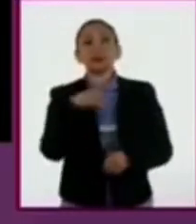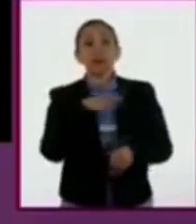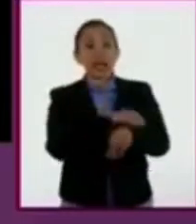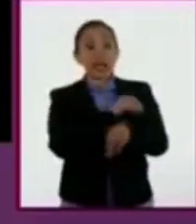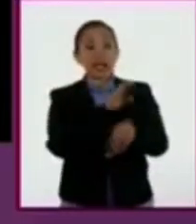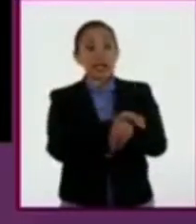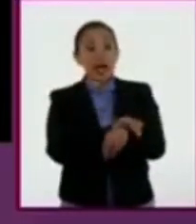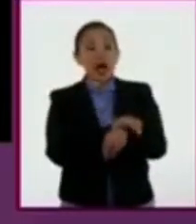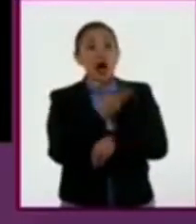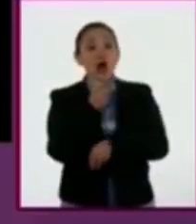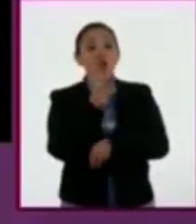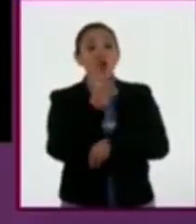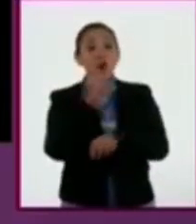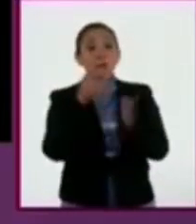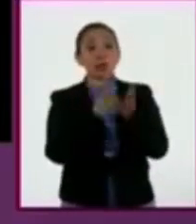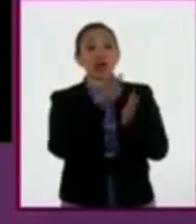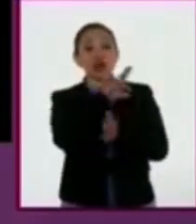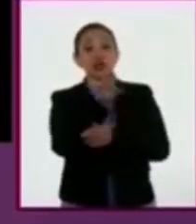energía potencial de